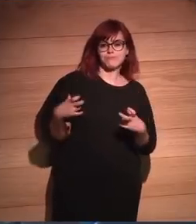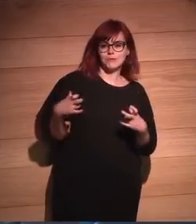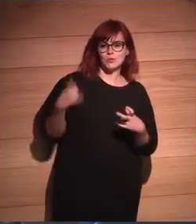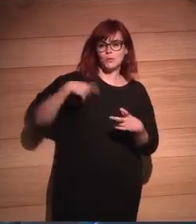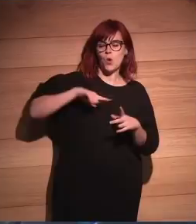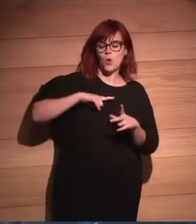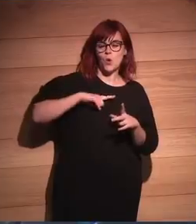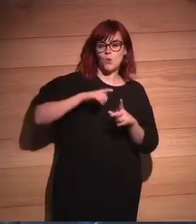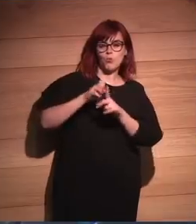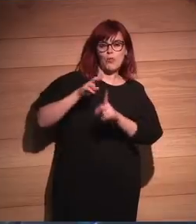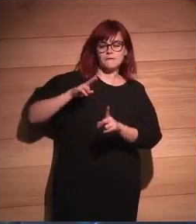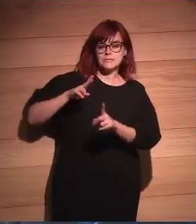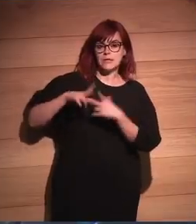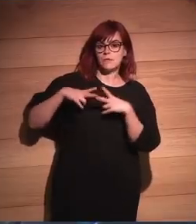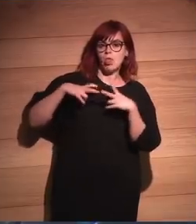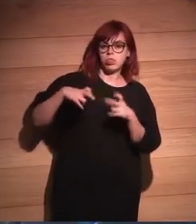un poco más primitiva,